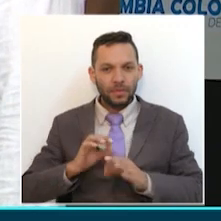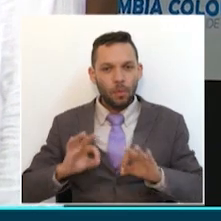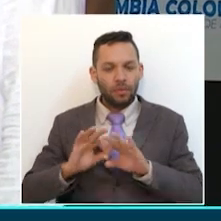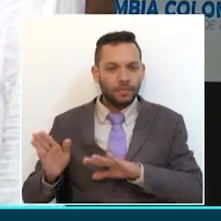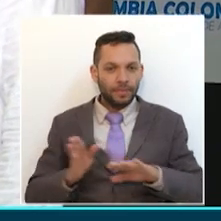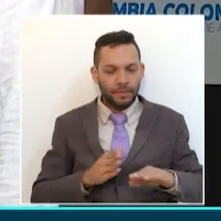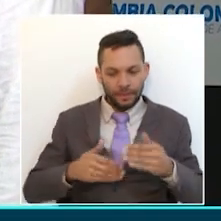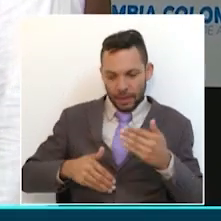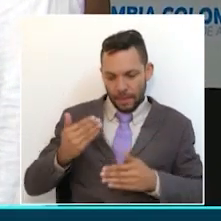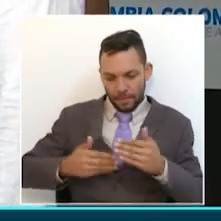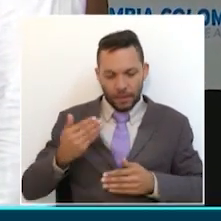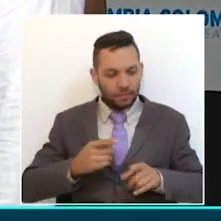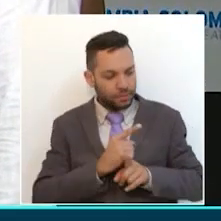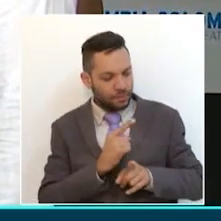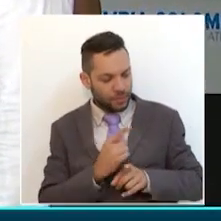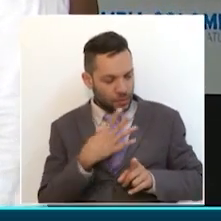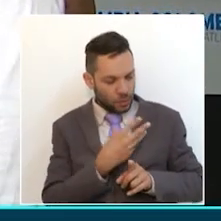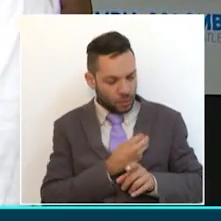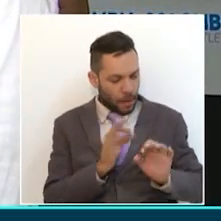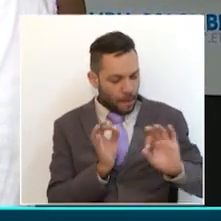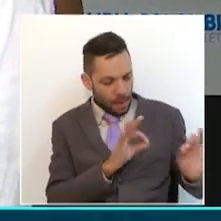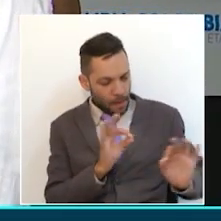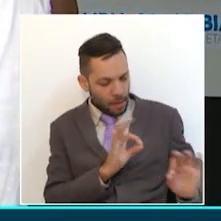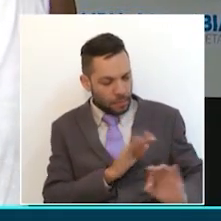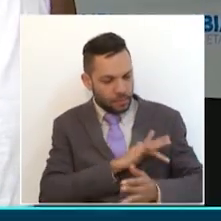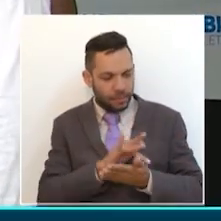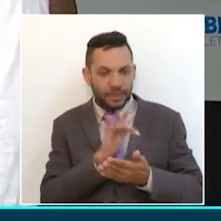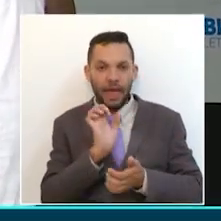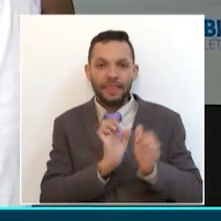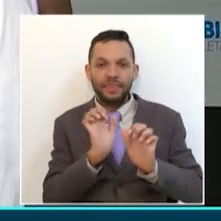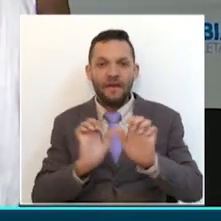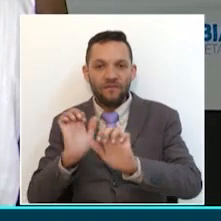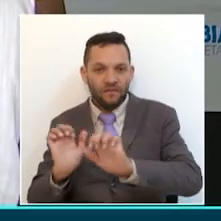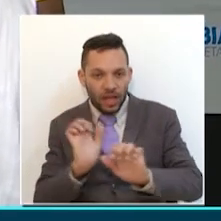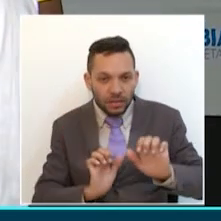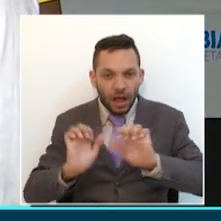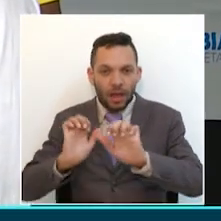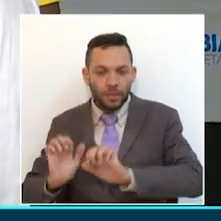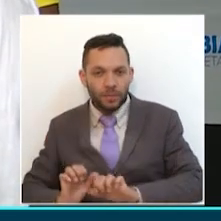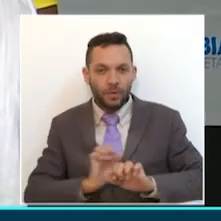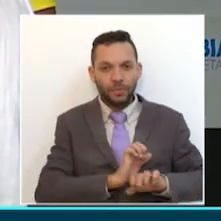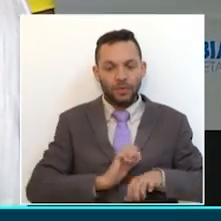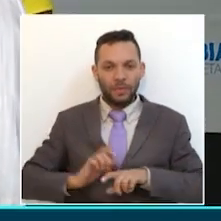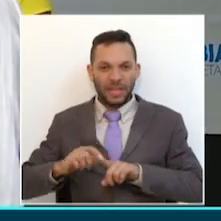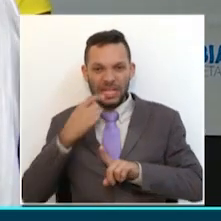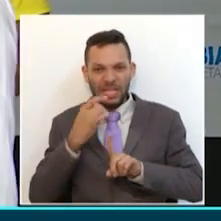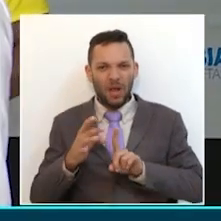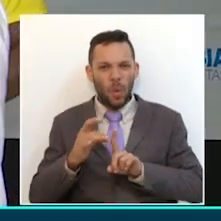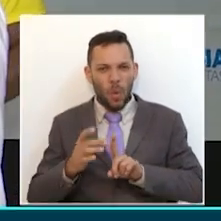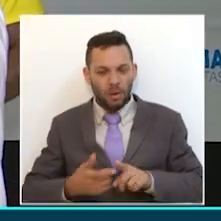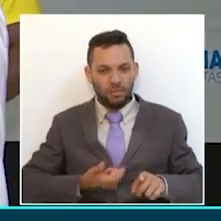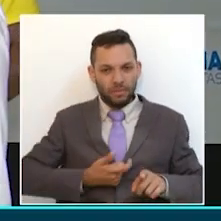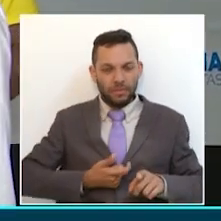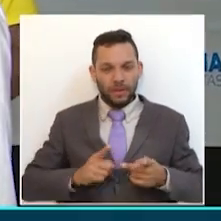empezando la primera jornada del día. Llevamos participación en defensa personal, 2 medallas de bronce. Y en combate en las categorías más